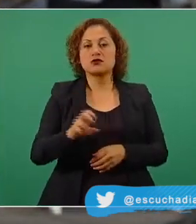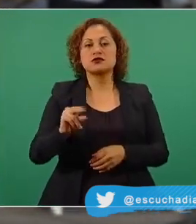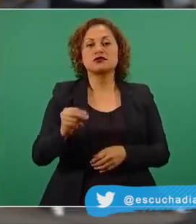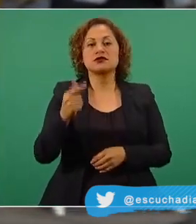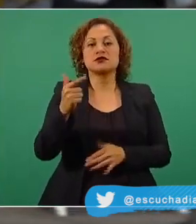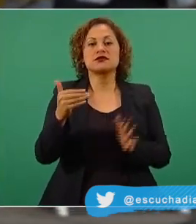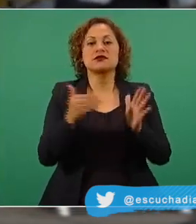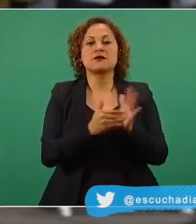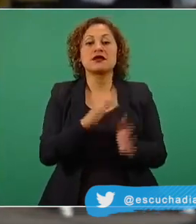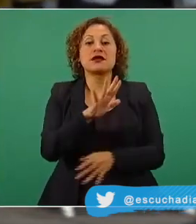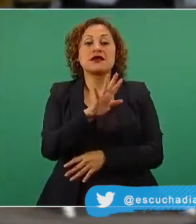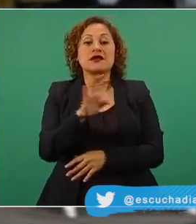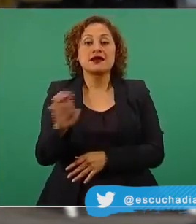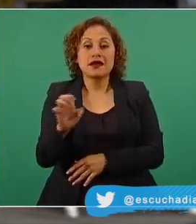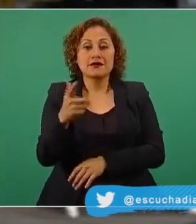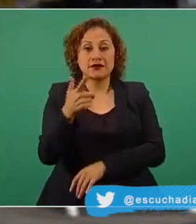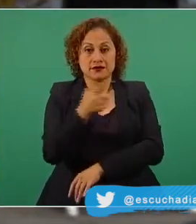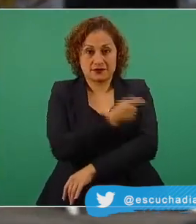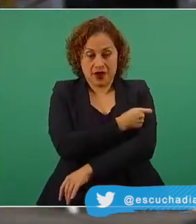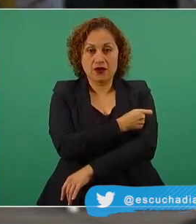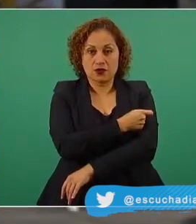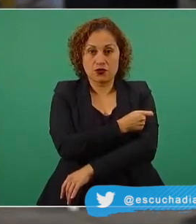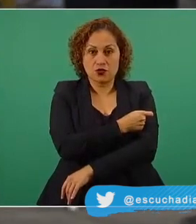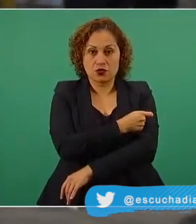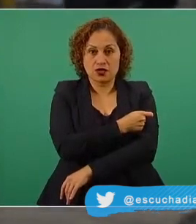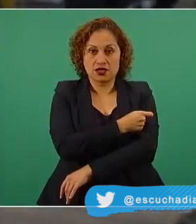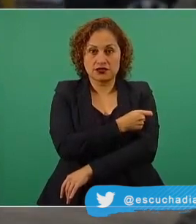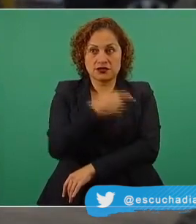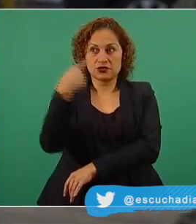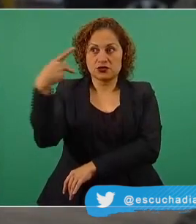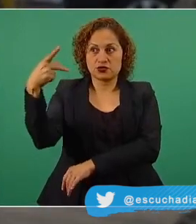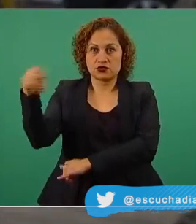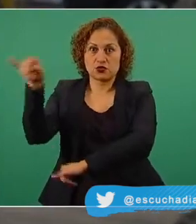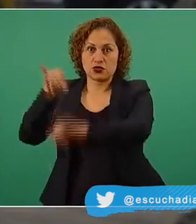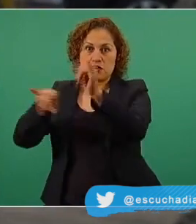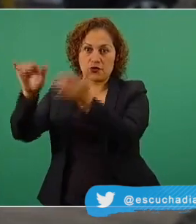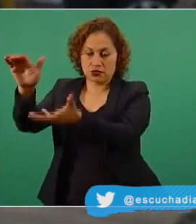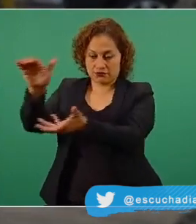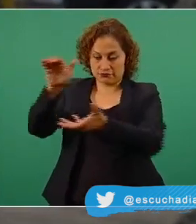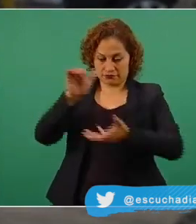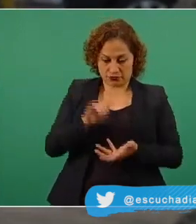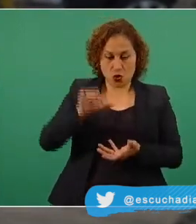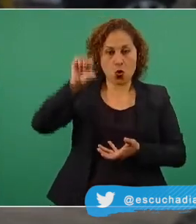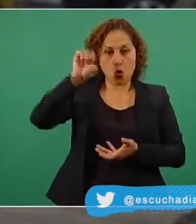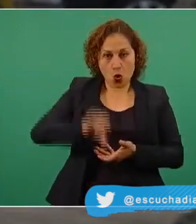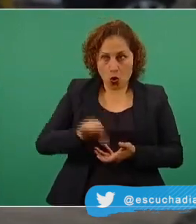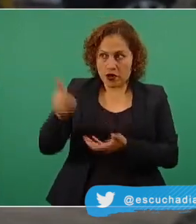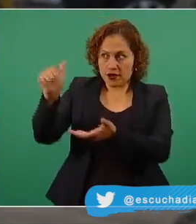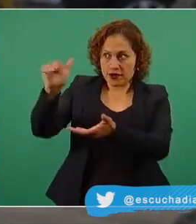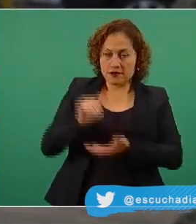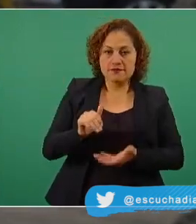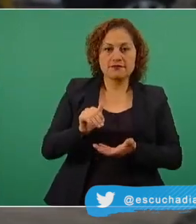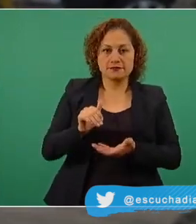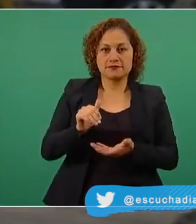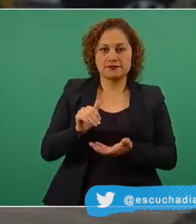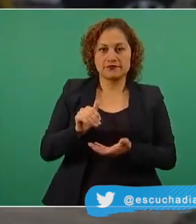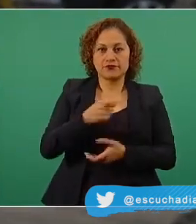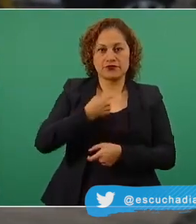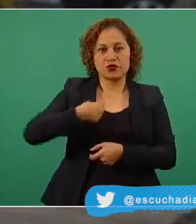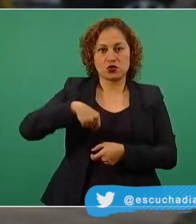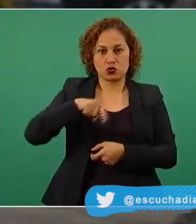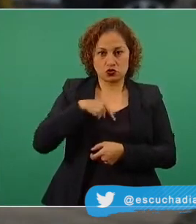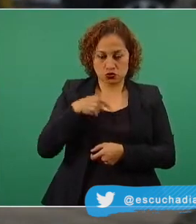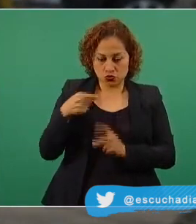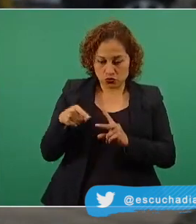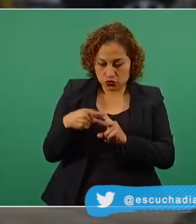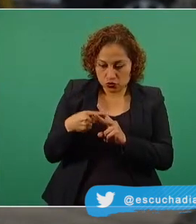487.500 vacunas de este laboratorio el día de hoy, señor presidente, y con ello haremos un total